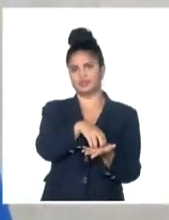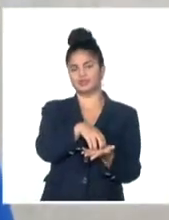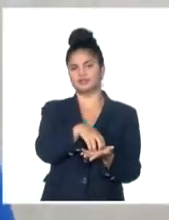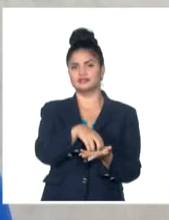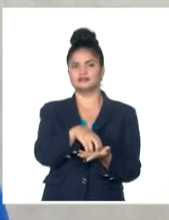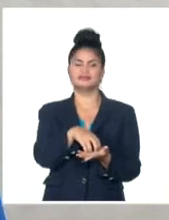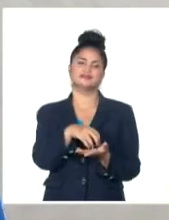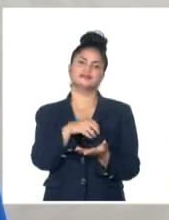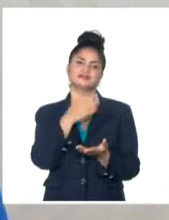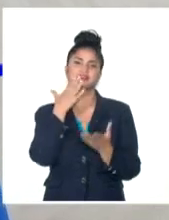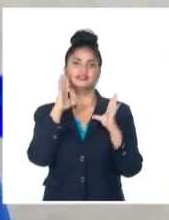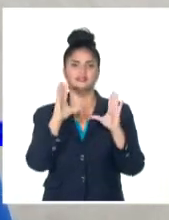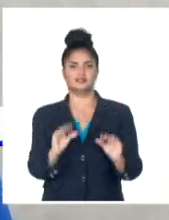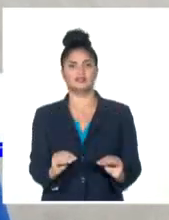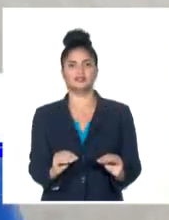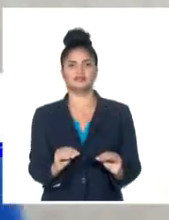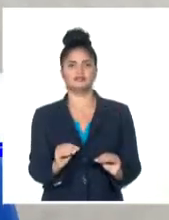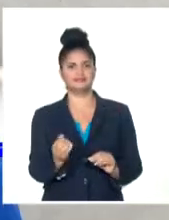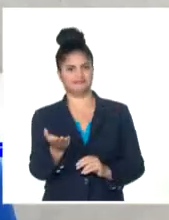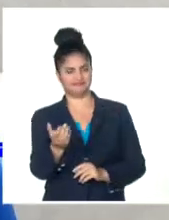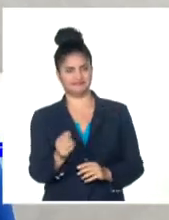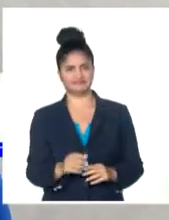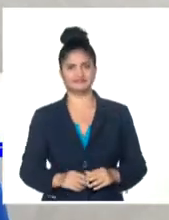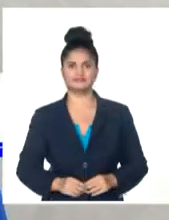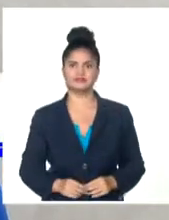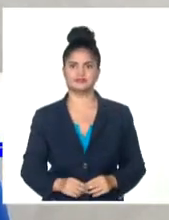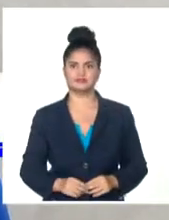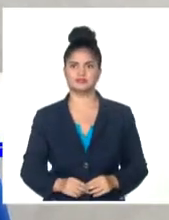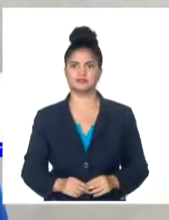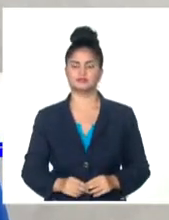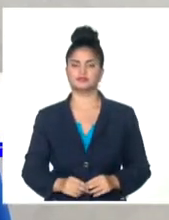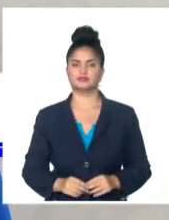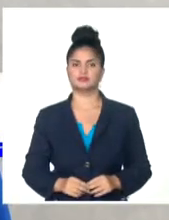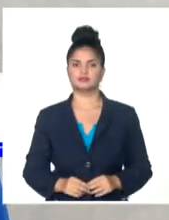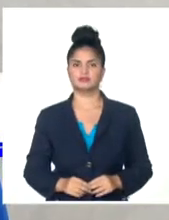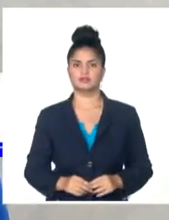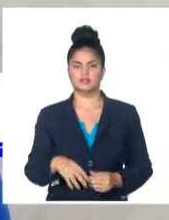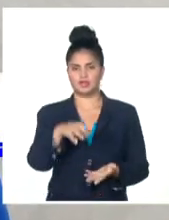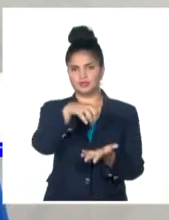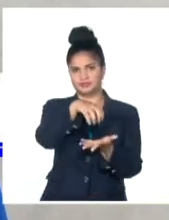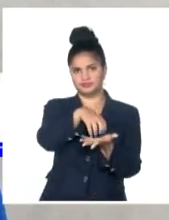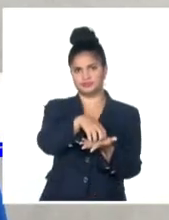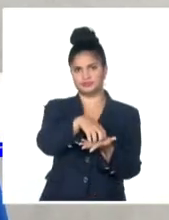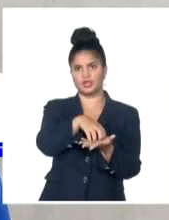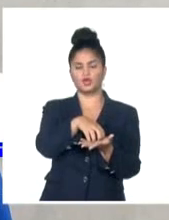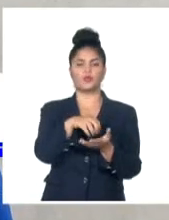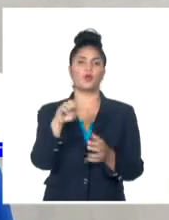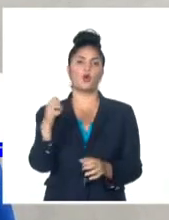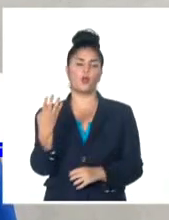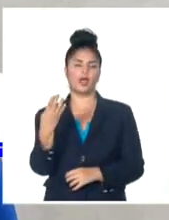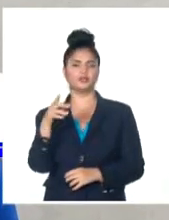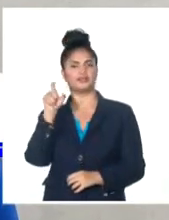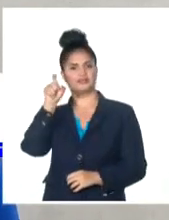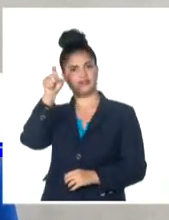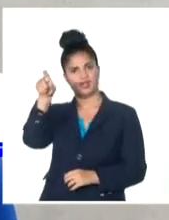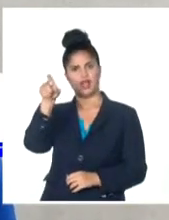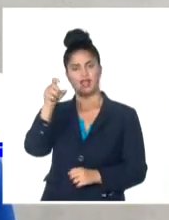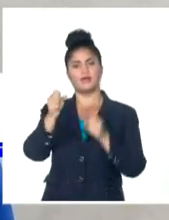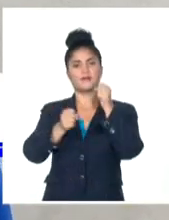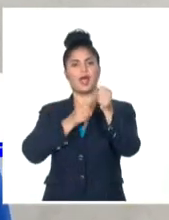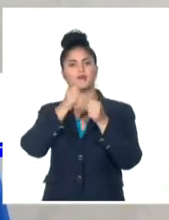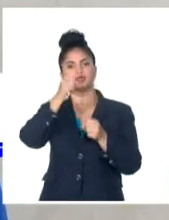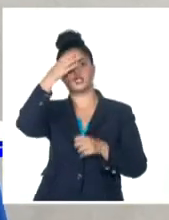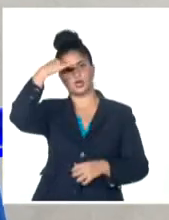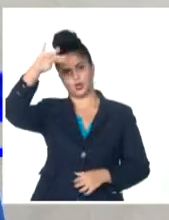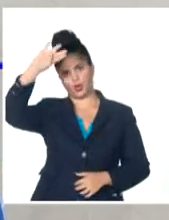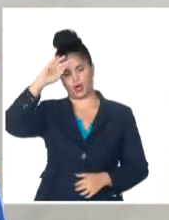Saludos, muchas gracias, Dulier. Indudablemente no fue buena la jornada de cuartos de finales para los boxeadores cubanos